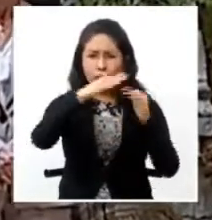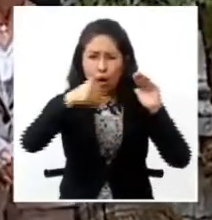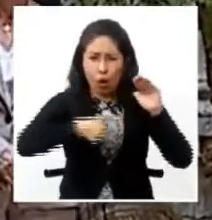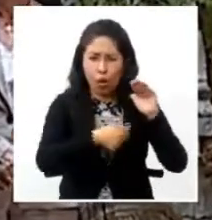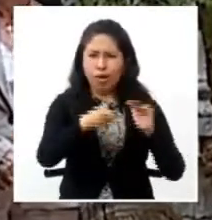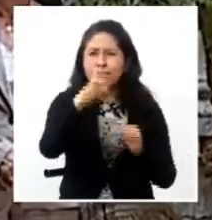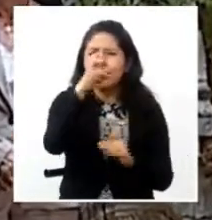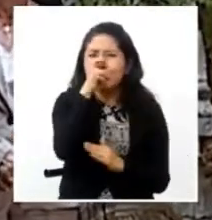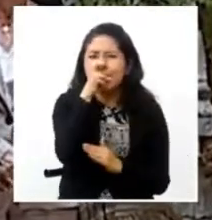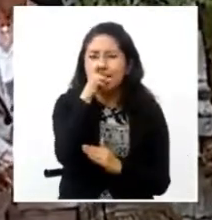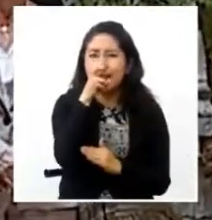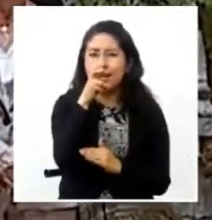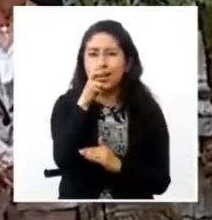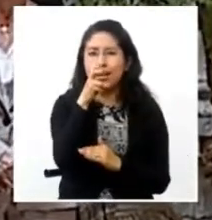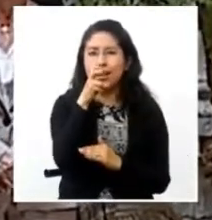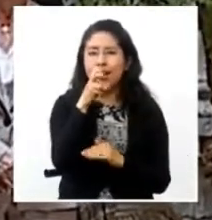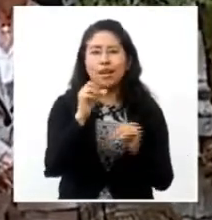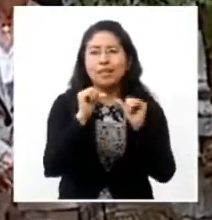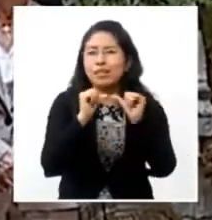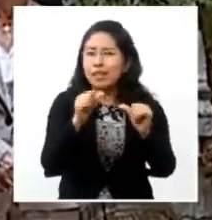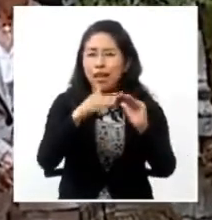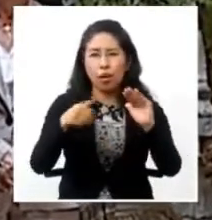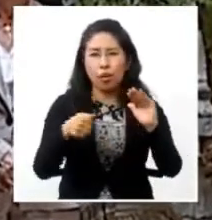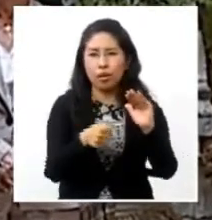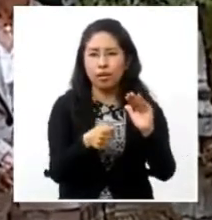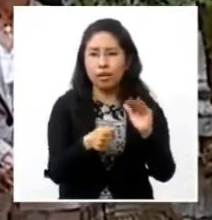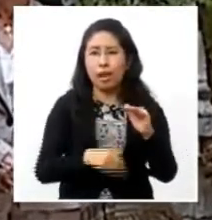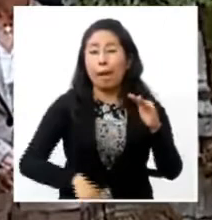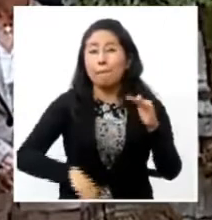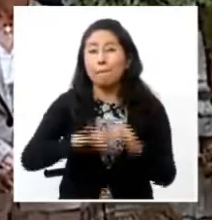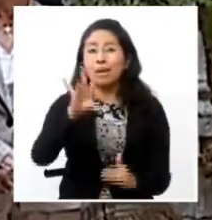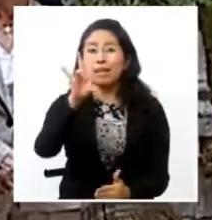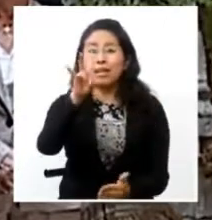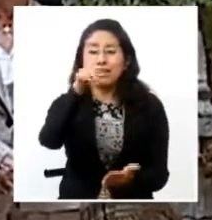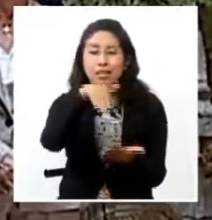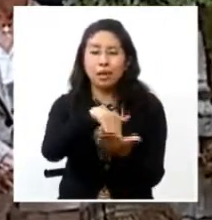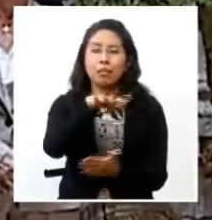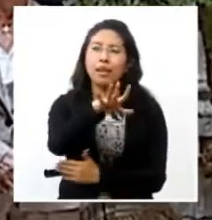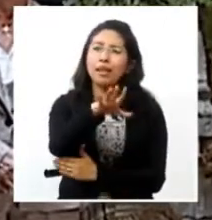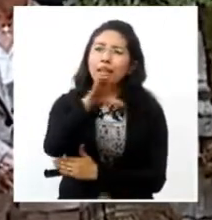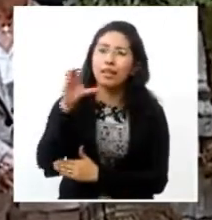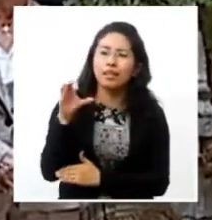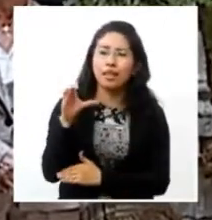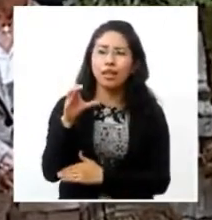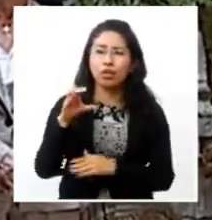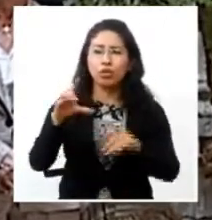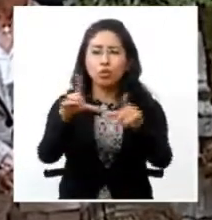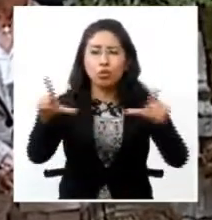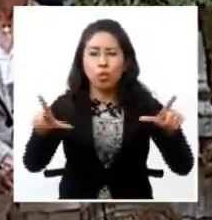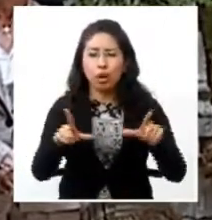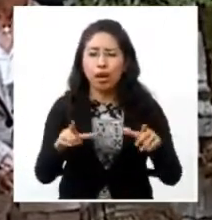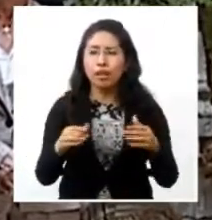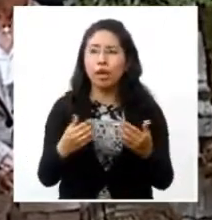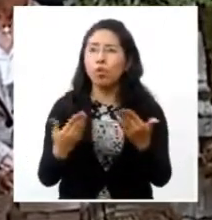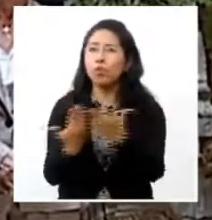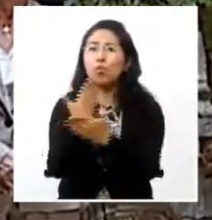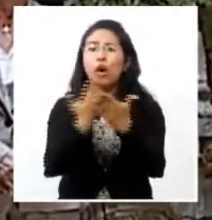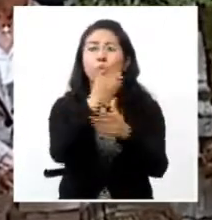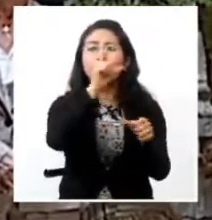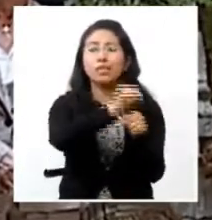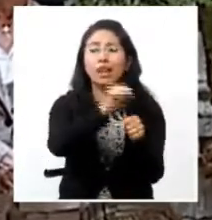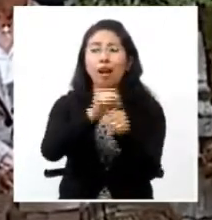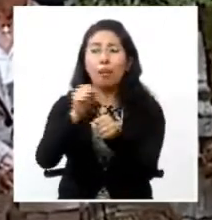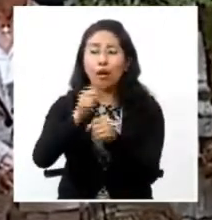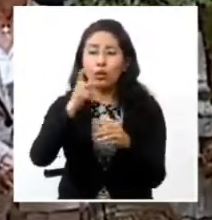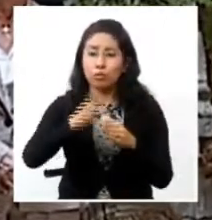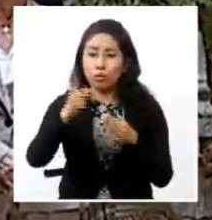no interminable. Creamos más de 7.500 puestos en trabajos en salud. Dimos